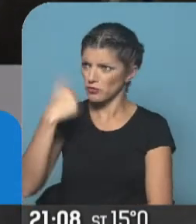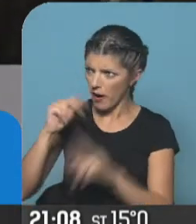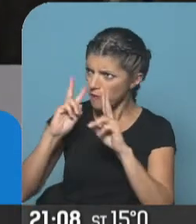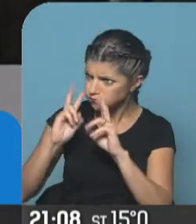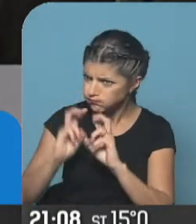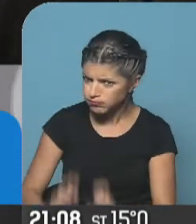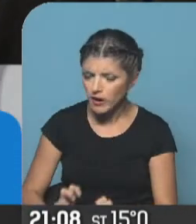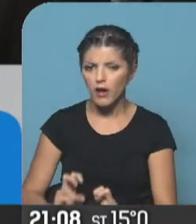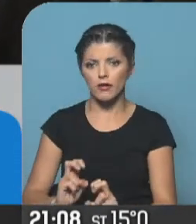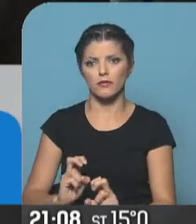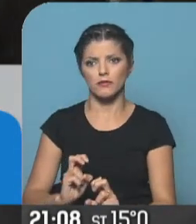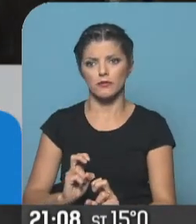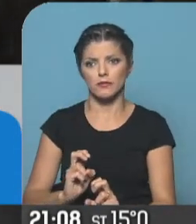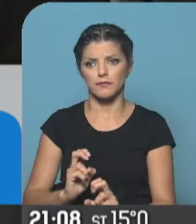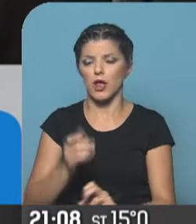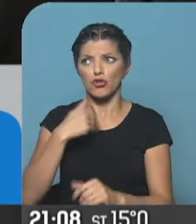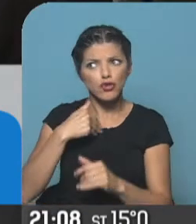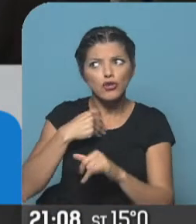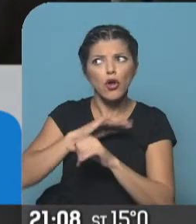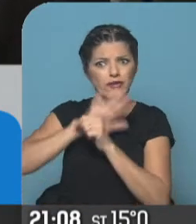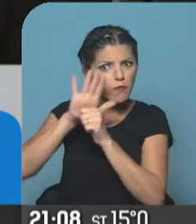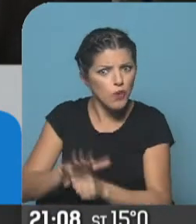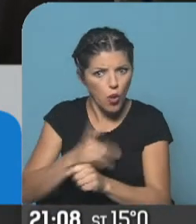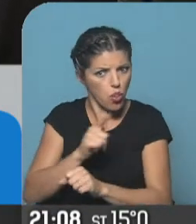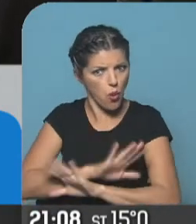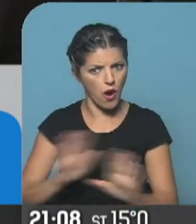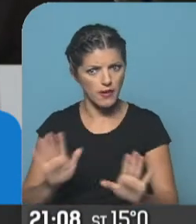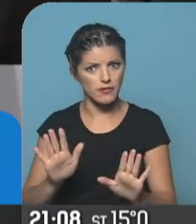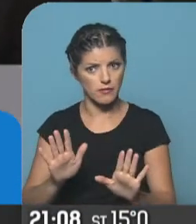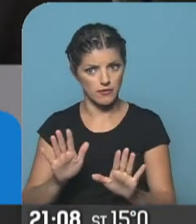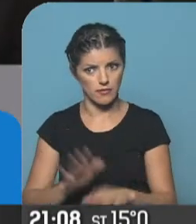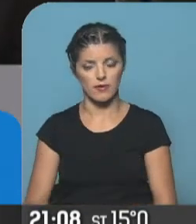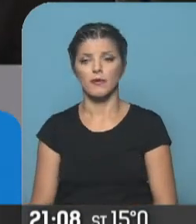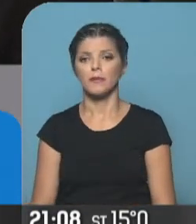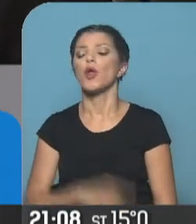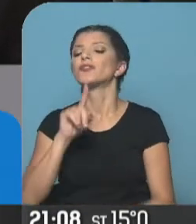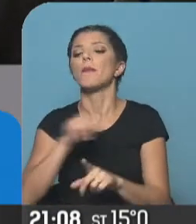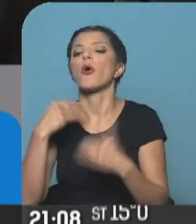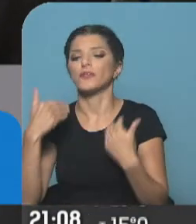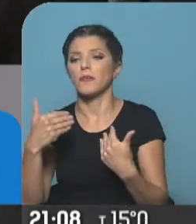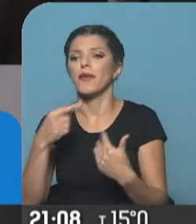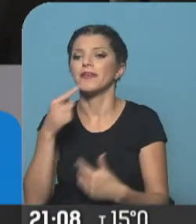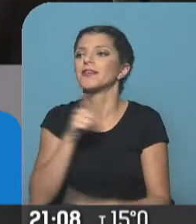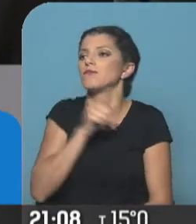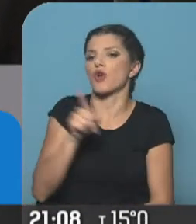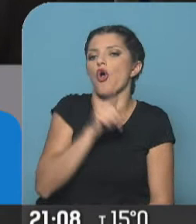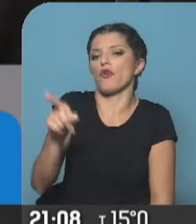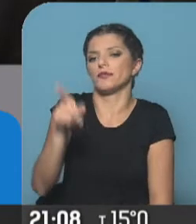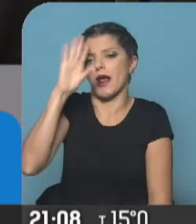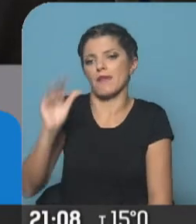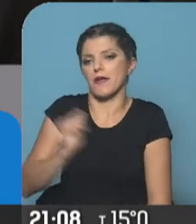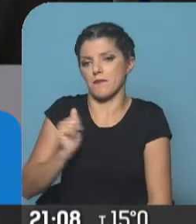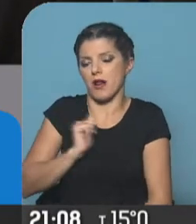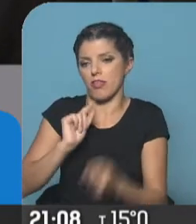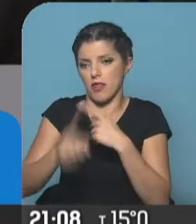haber ningún tipo de encubrimiento, pero que es irresponsable atacar a la fuerza como institución. Vemos lo que decía en el